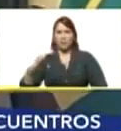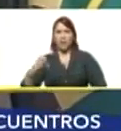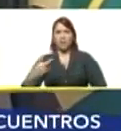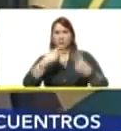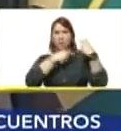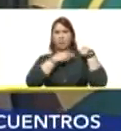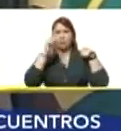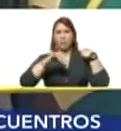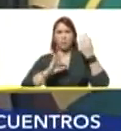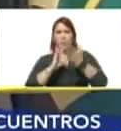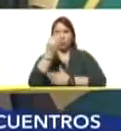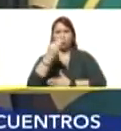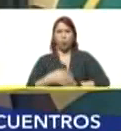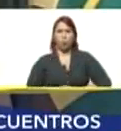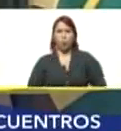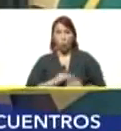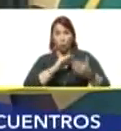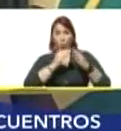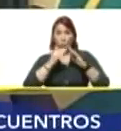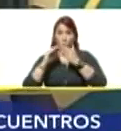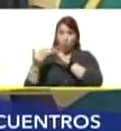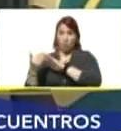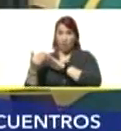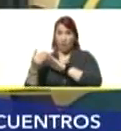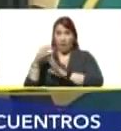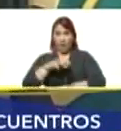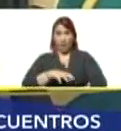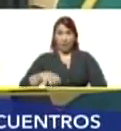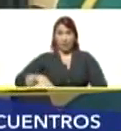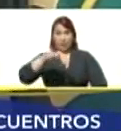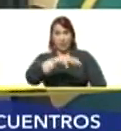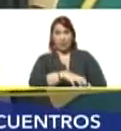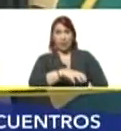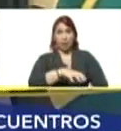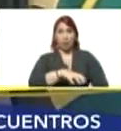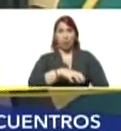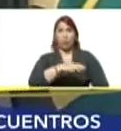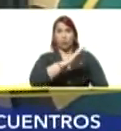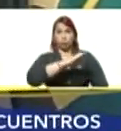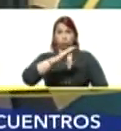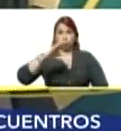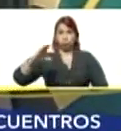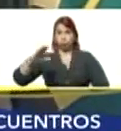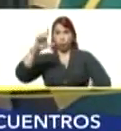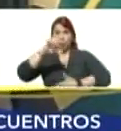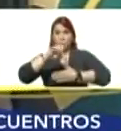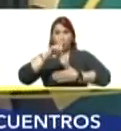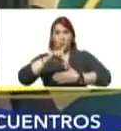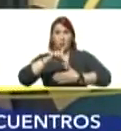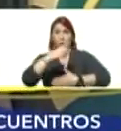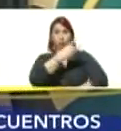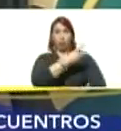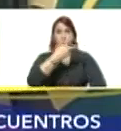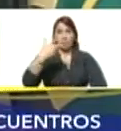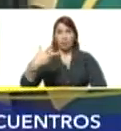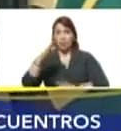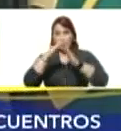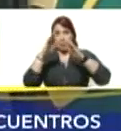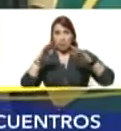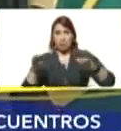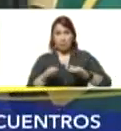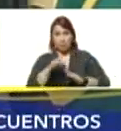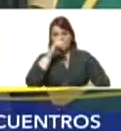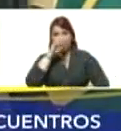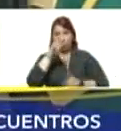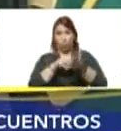Cuando se fundó la Comunidad de Estados Latinoamericanos y Caribeños, CELAC, el 2 y 3 de diciembre 2011